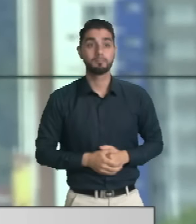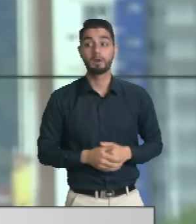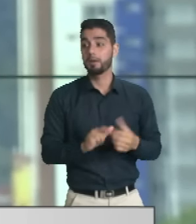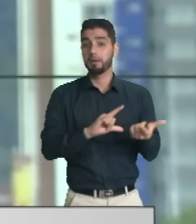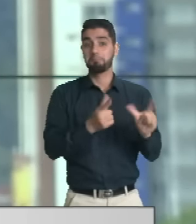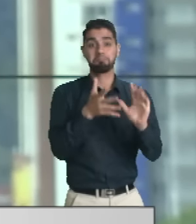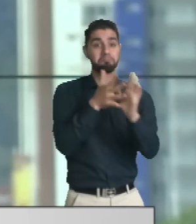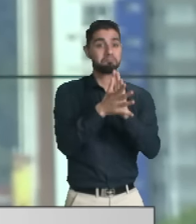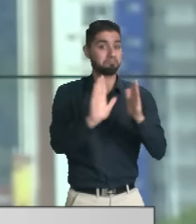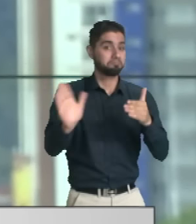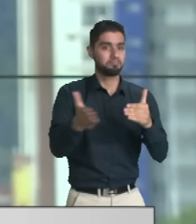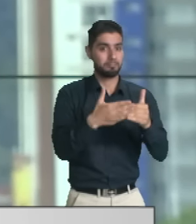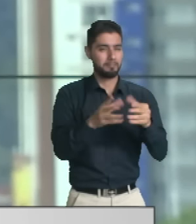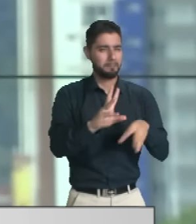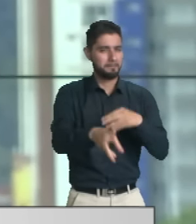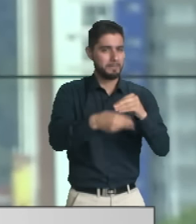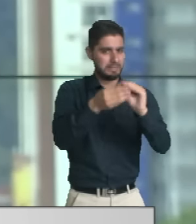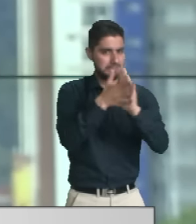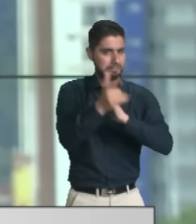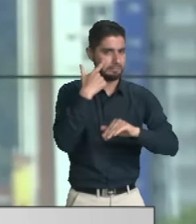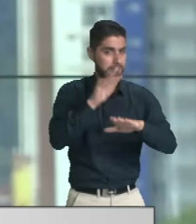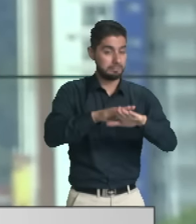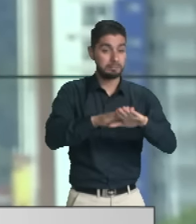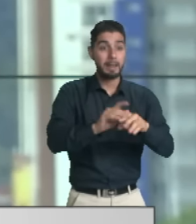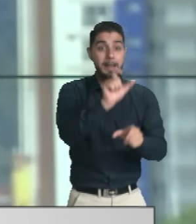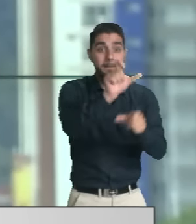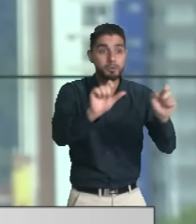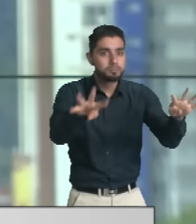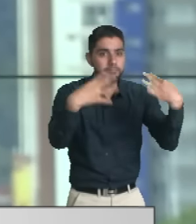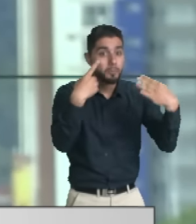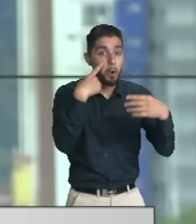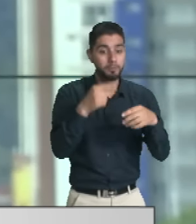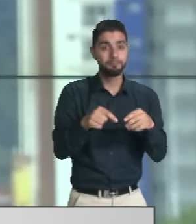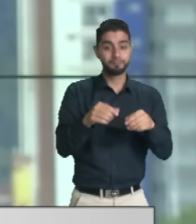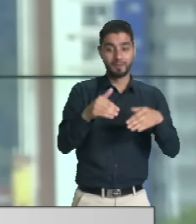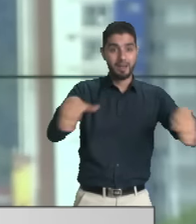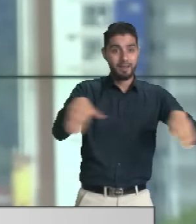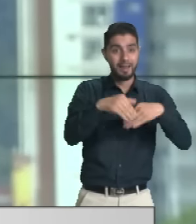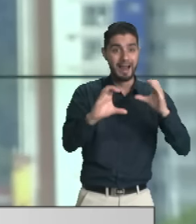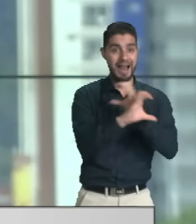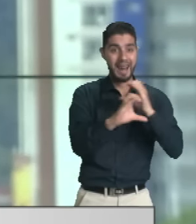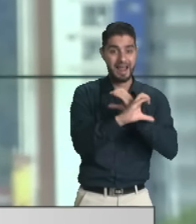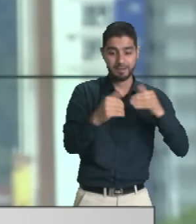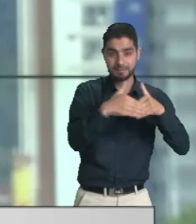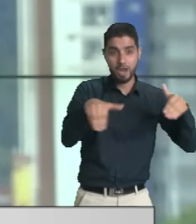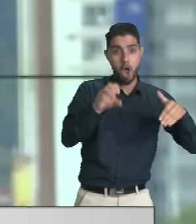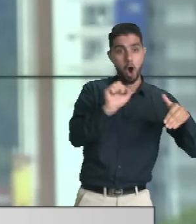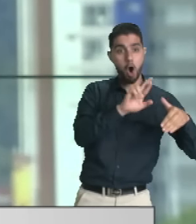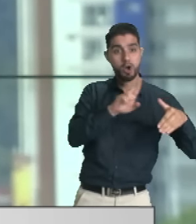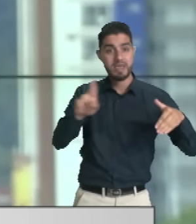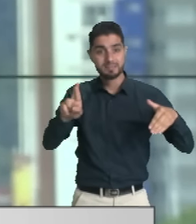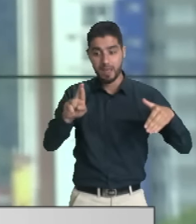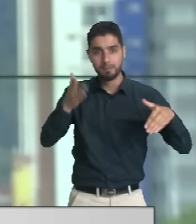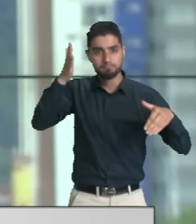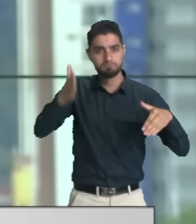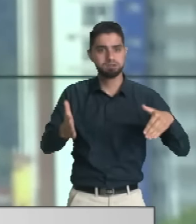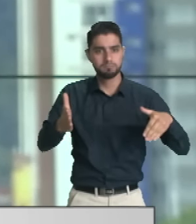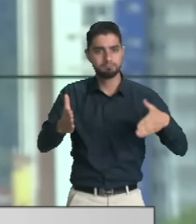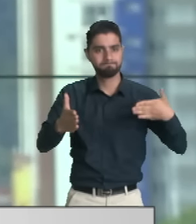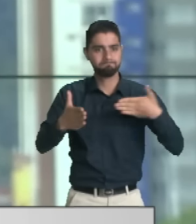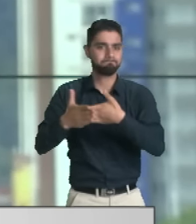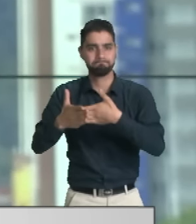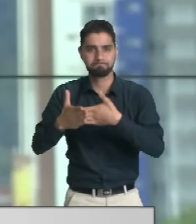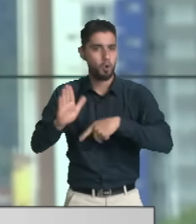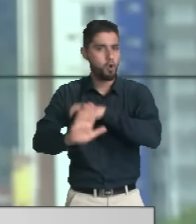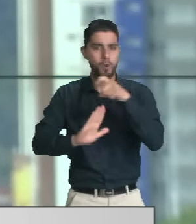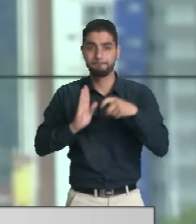antes información de servicio, recordarle a toda la audiencia que la avenida Caracas, en el tramo oriental de la capital de la República, tiene cierre total para los vehículos de